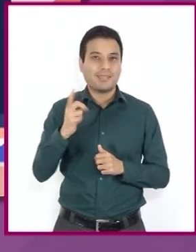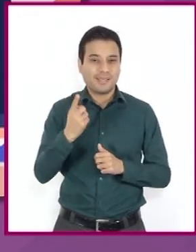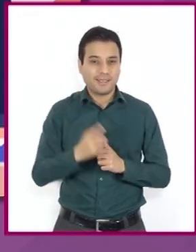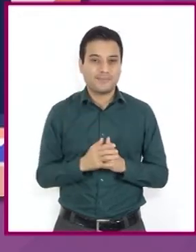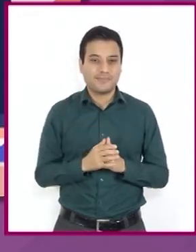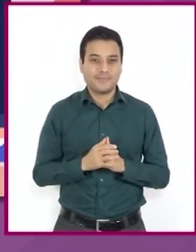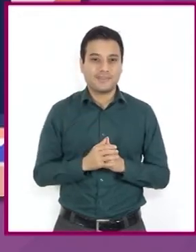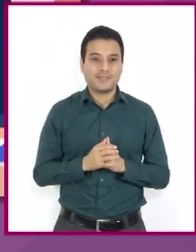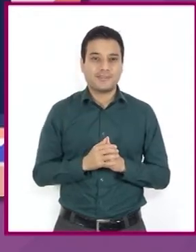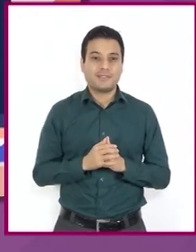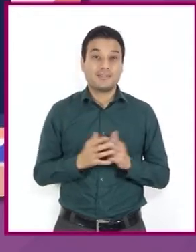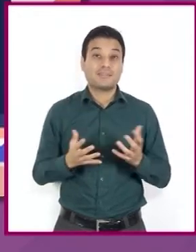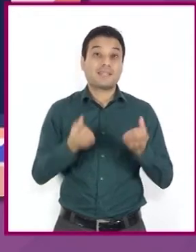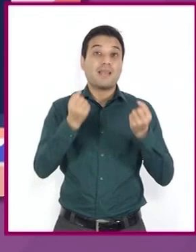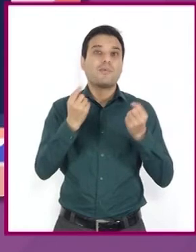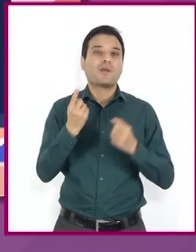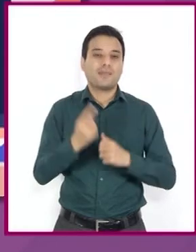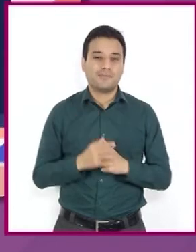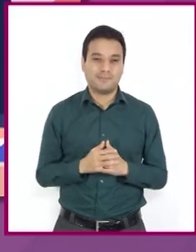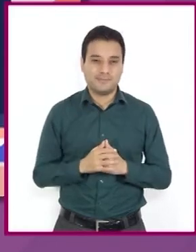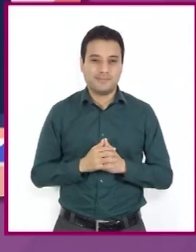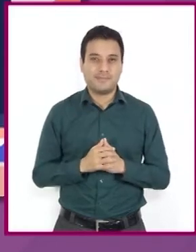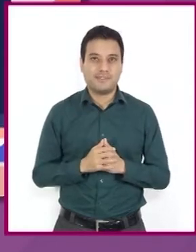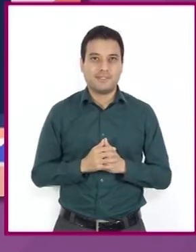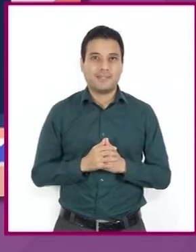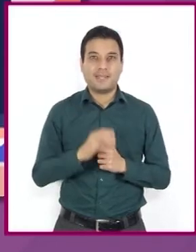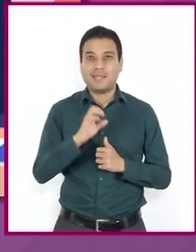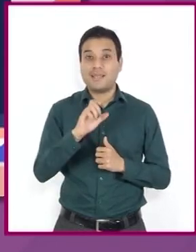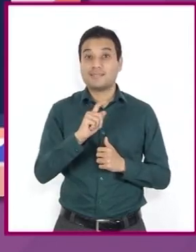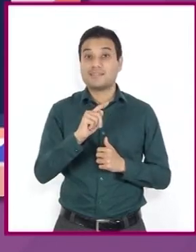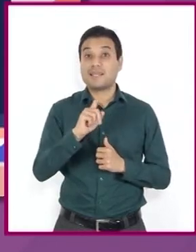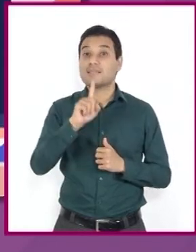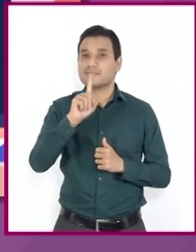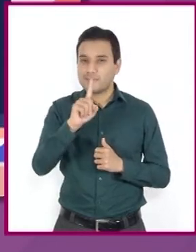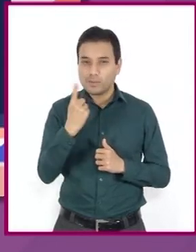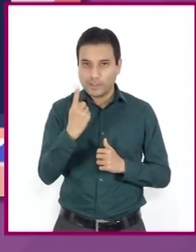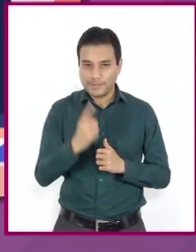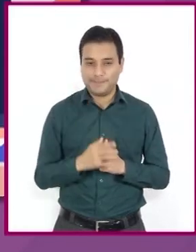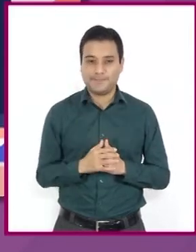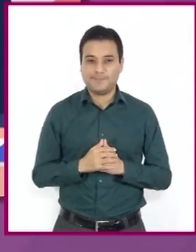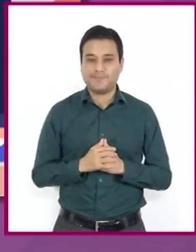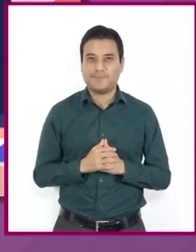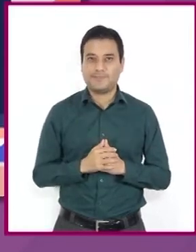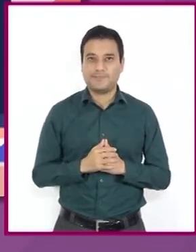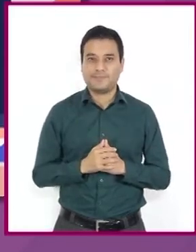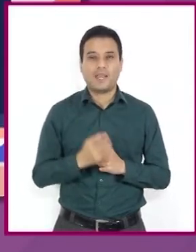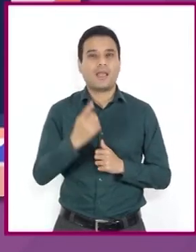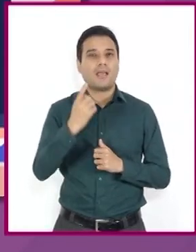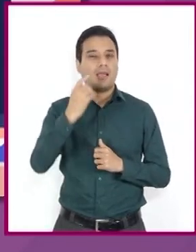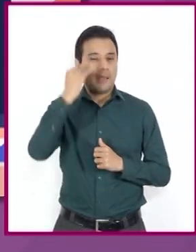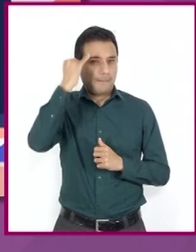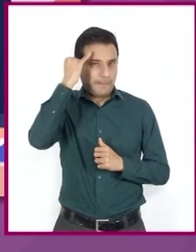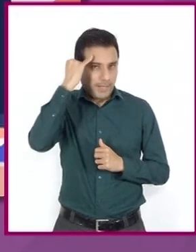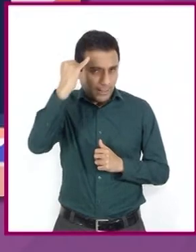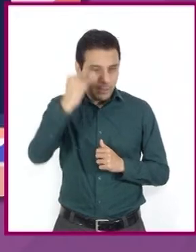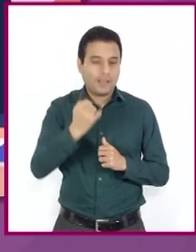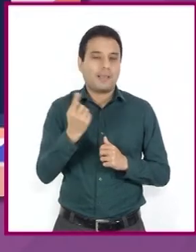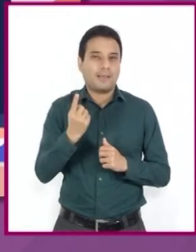que, salvo que, excepto que y a condición de